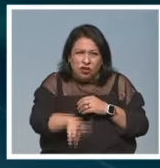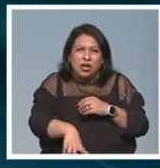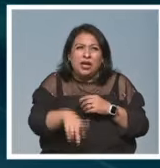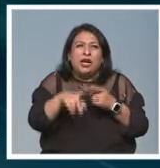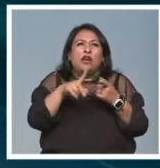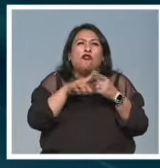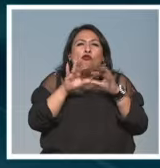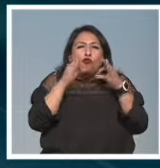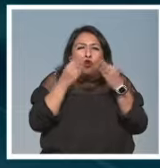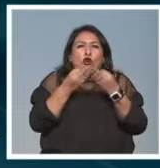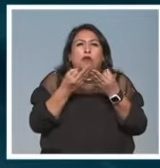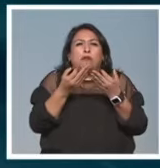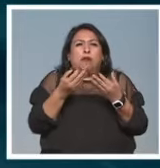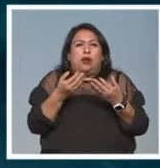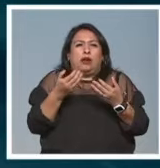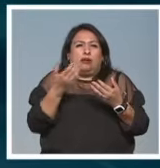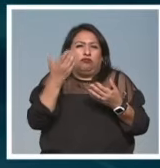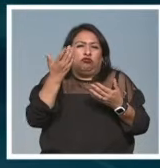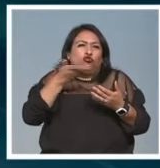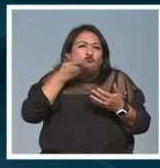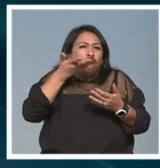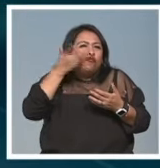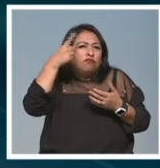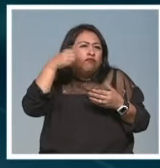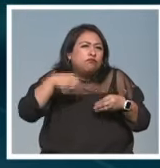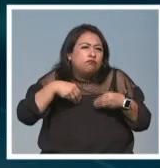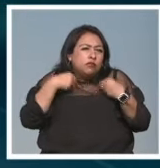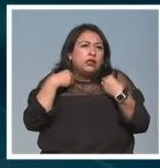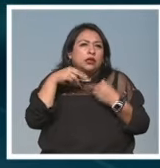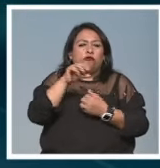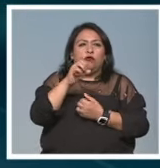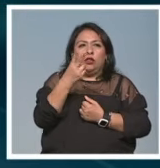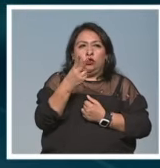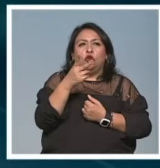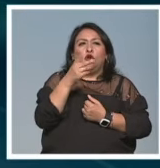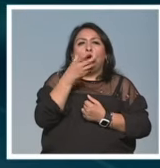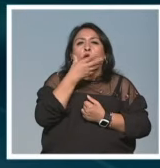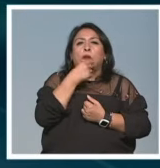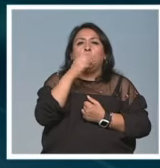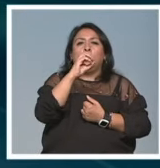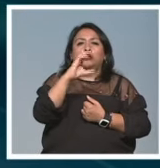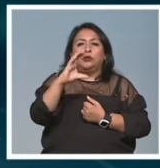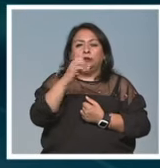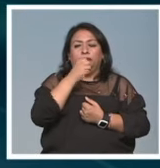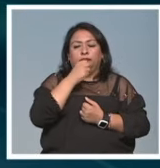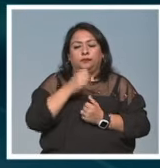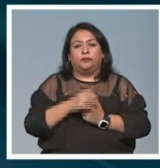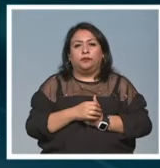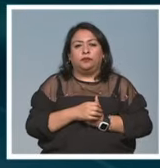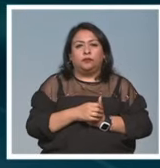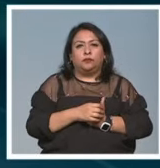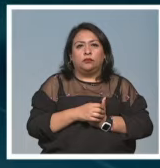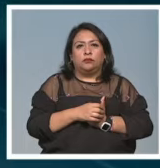lifestyle, una forma de vivir. Noticias 22, Óscar Cortés.